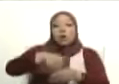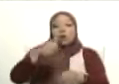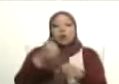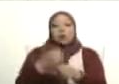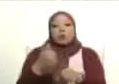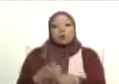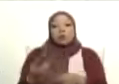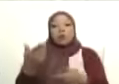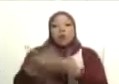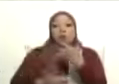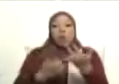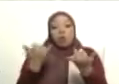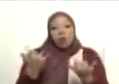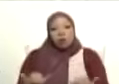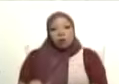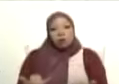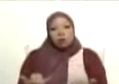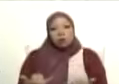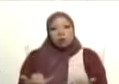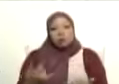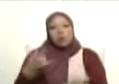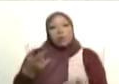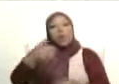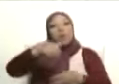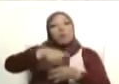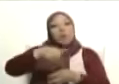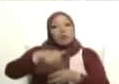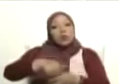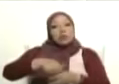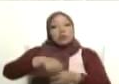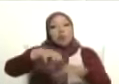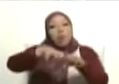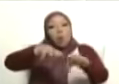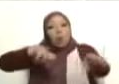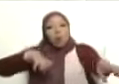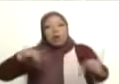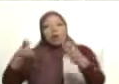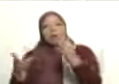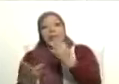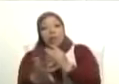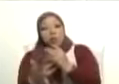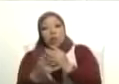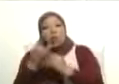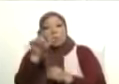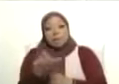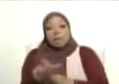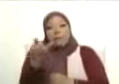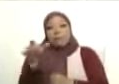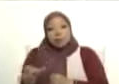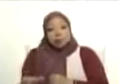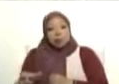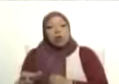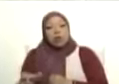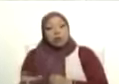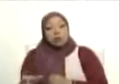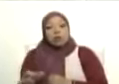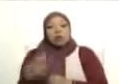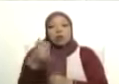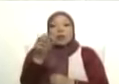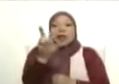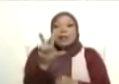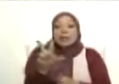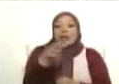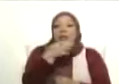un repliegue ahora del material electoral tecnológico y no tecnológico, iniciando ese repliegue a partir del día